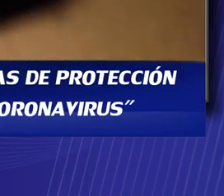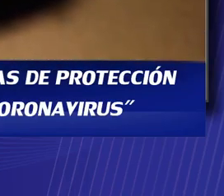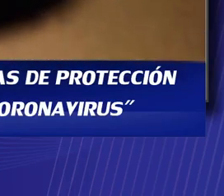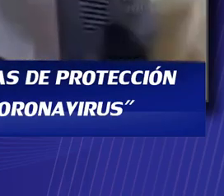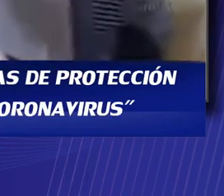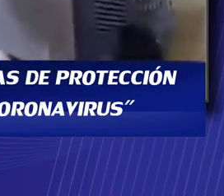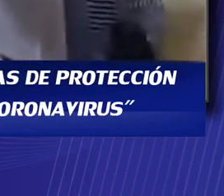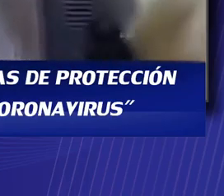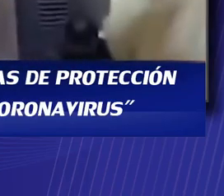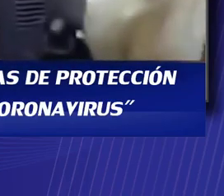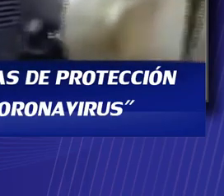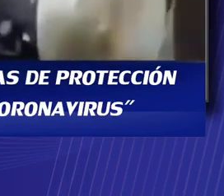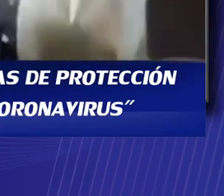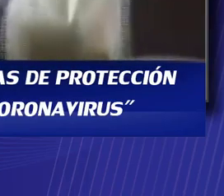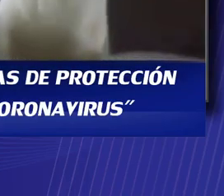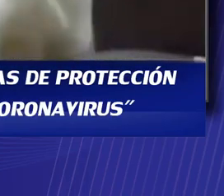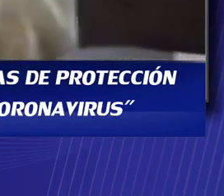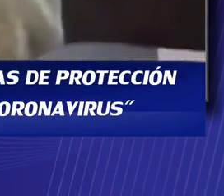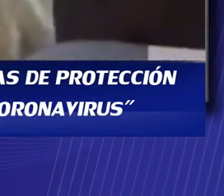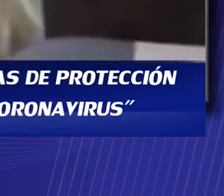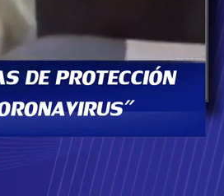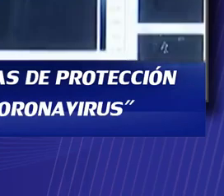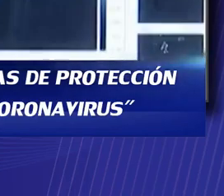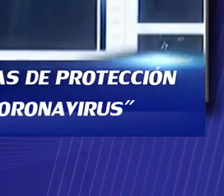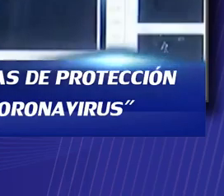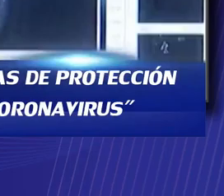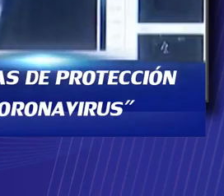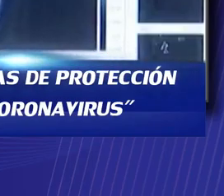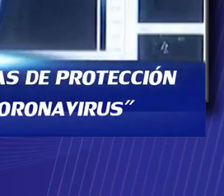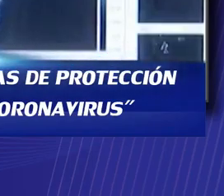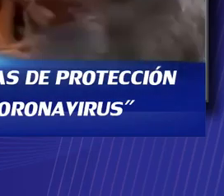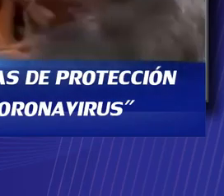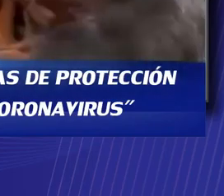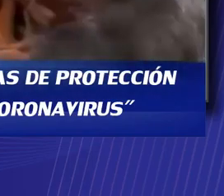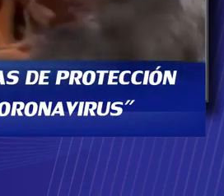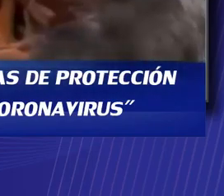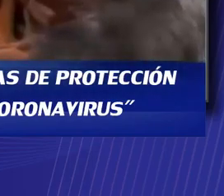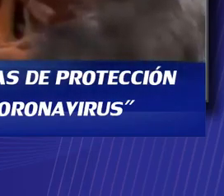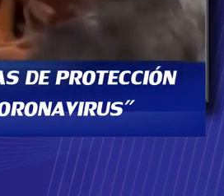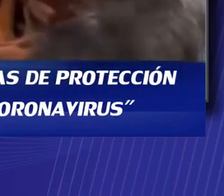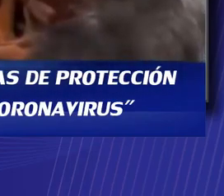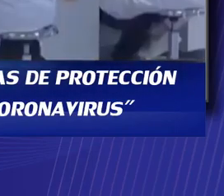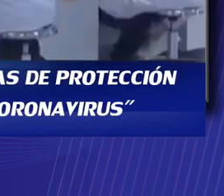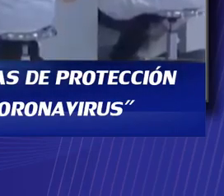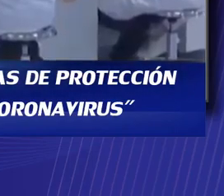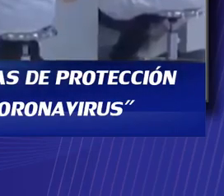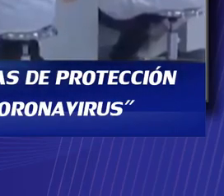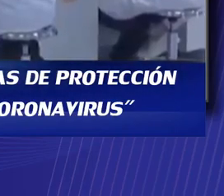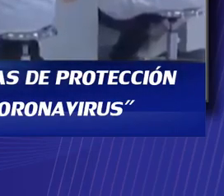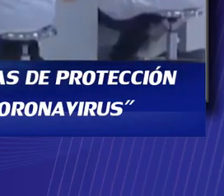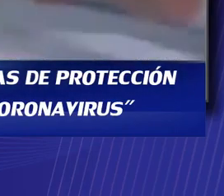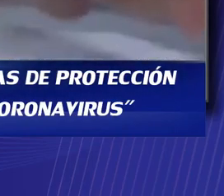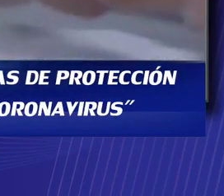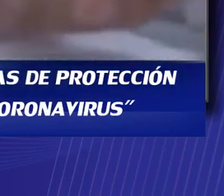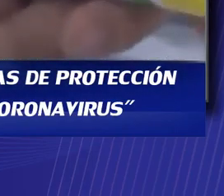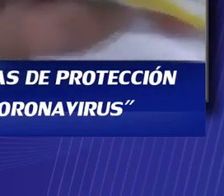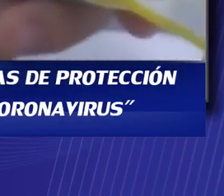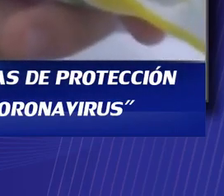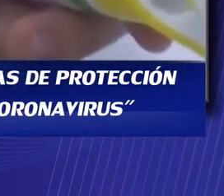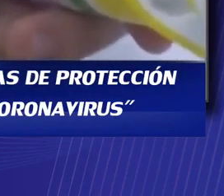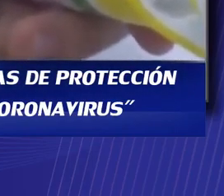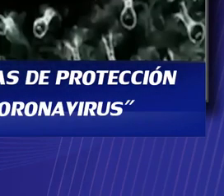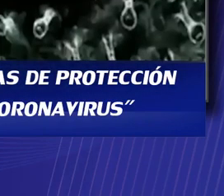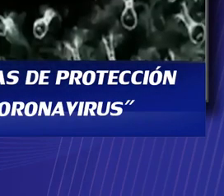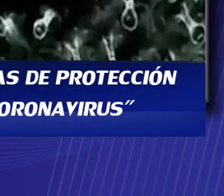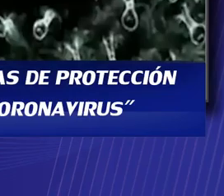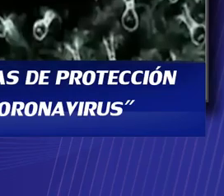como la que se está dando en estos países con este nuevo virus. Y acudir inmediatamente a la unidad de salud más cercana cuando